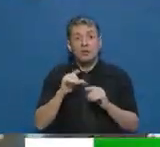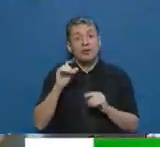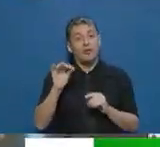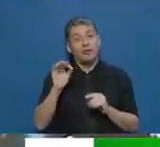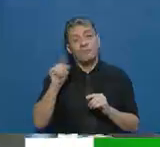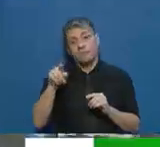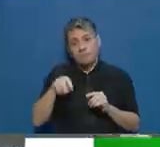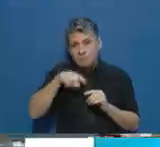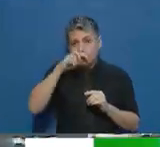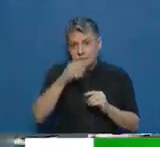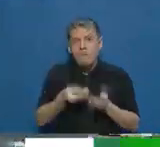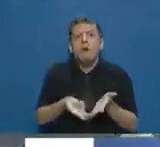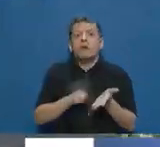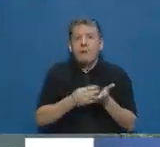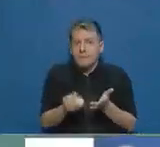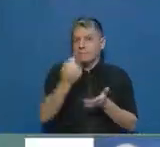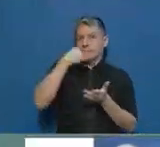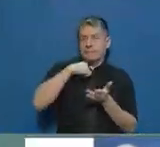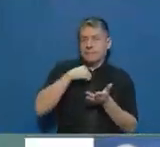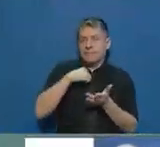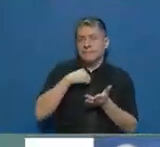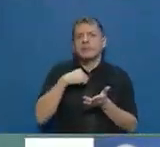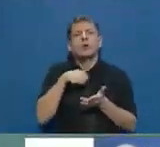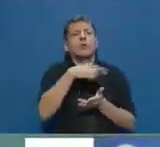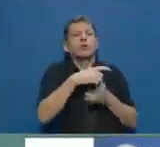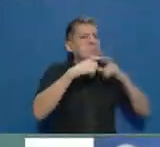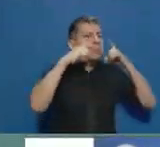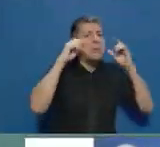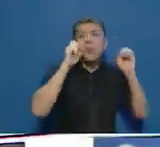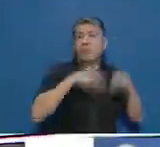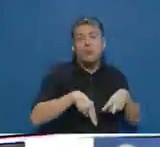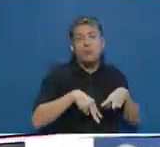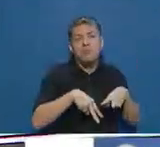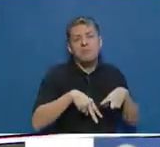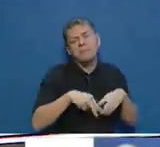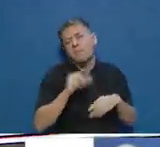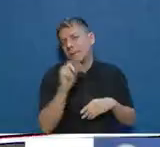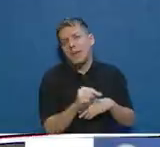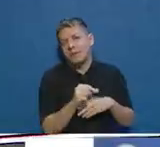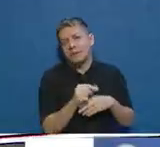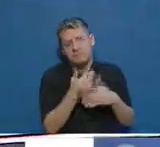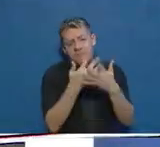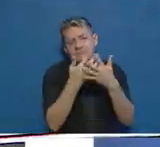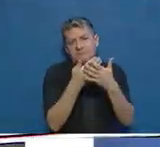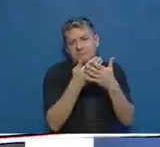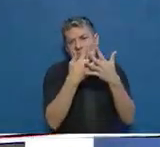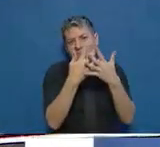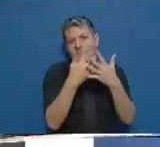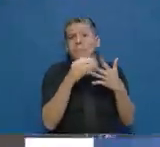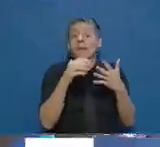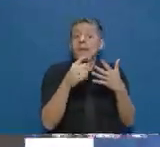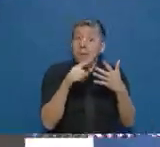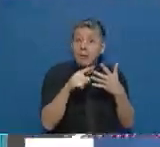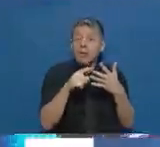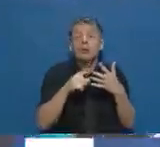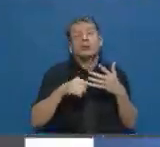tela de nylon doble, es menor. Pero cuando uno aumenta la ventilación